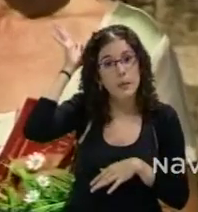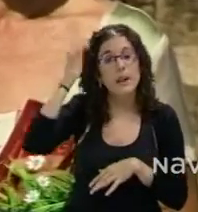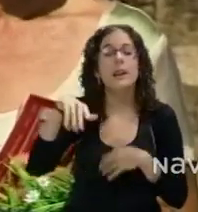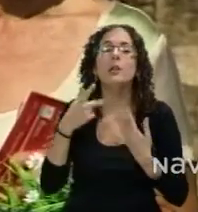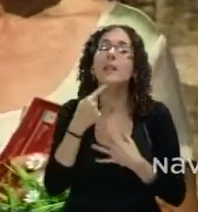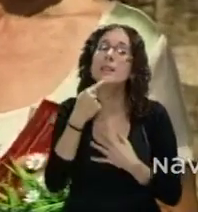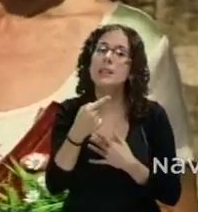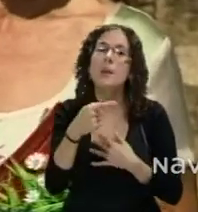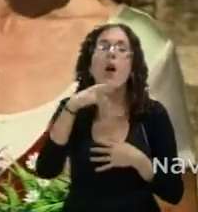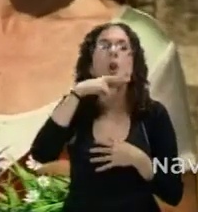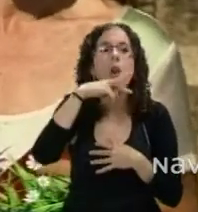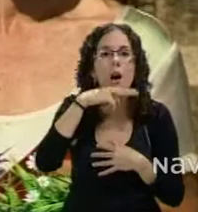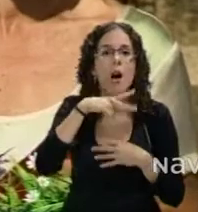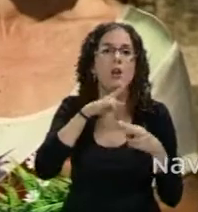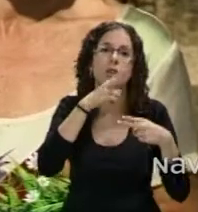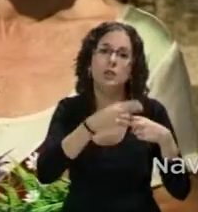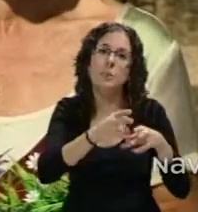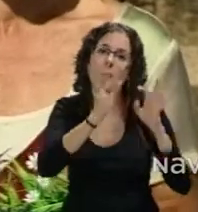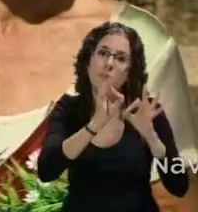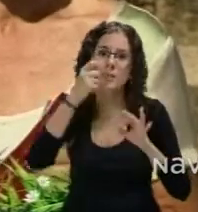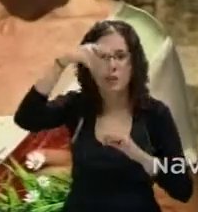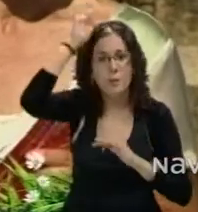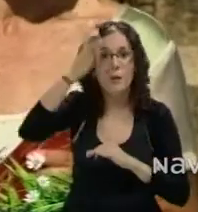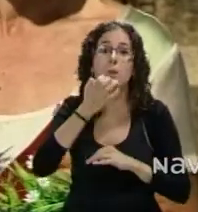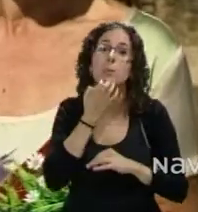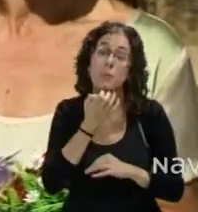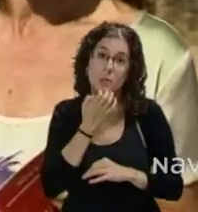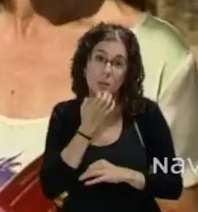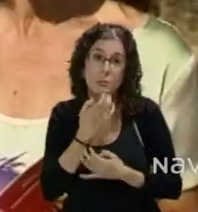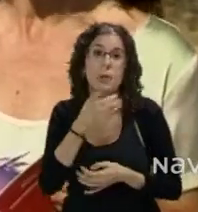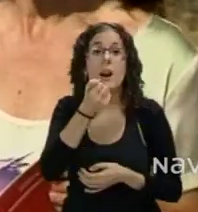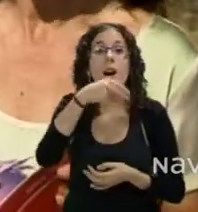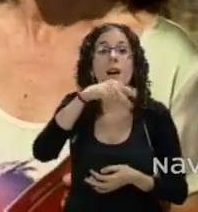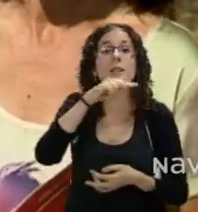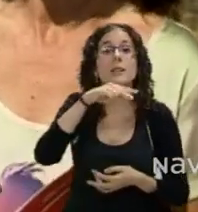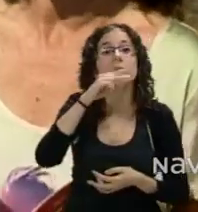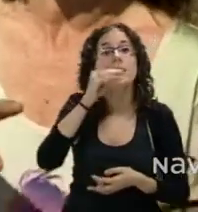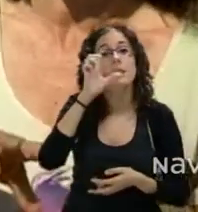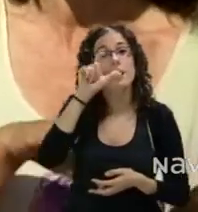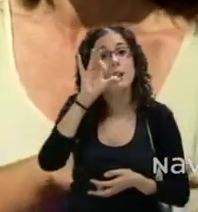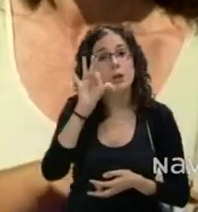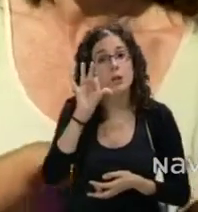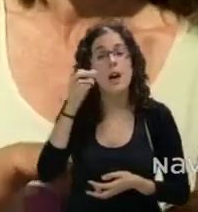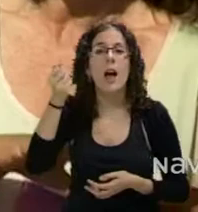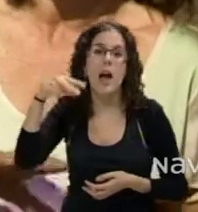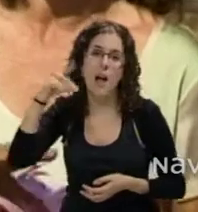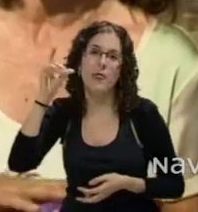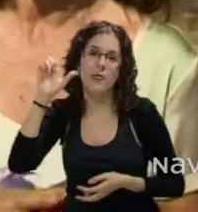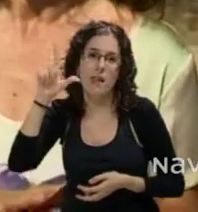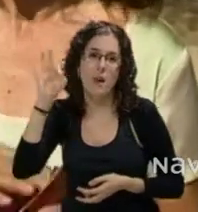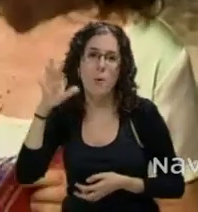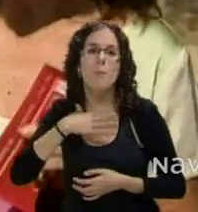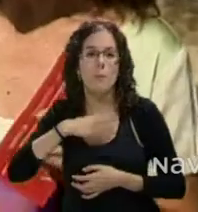los siglos de mayor esplendor, el siglo I y el II, aunque sabemos que se asientan aquí a finales del siglo II antes de nuestra era, los